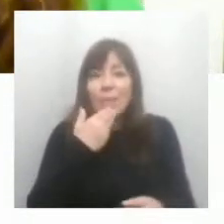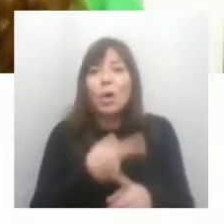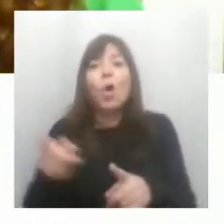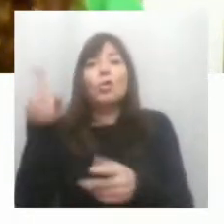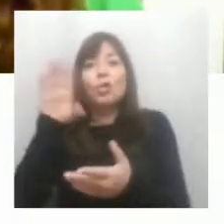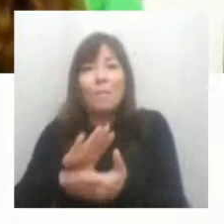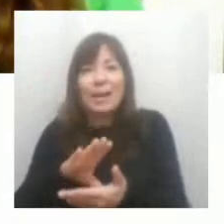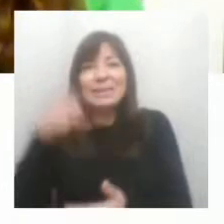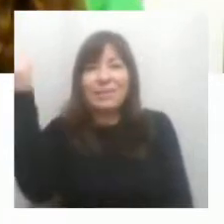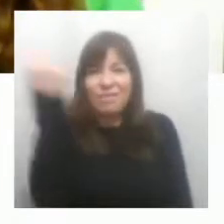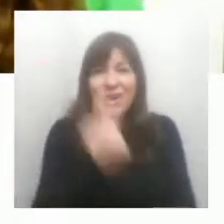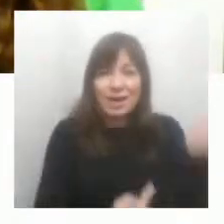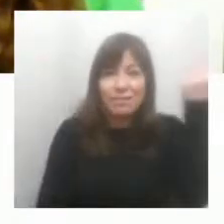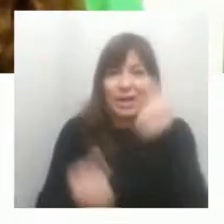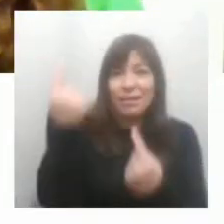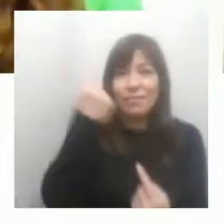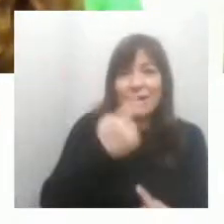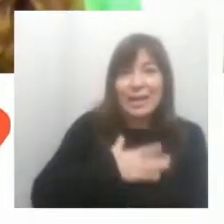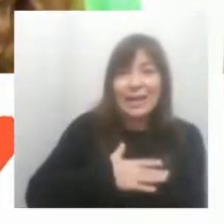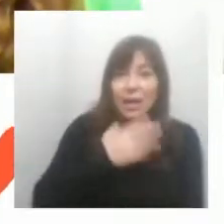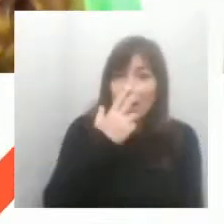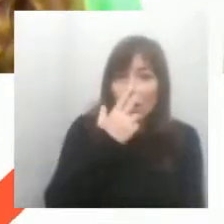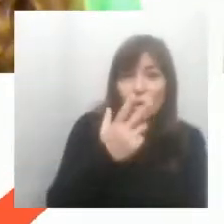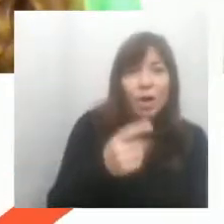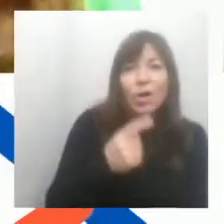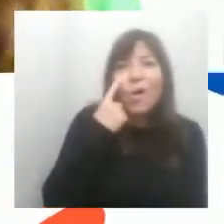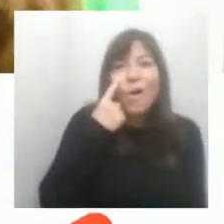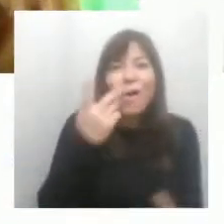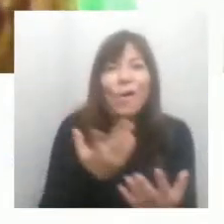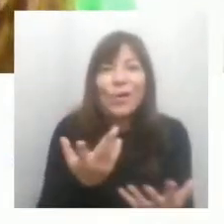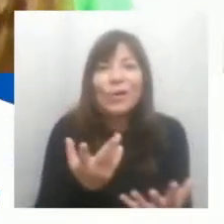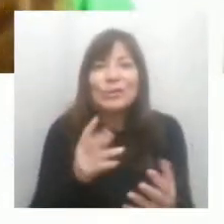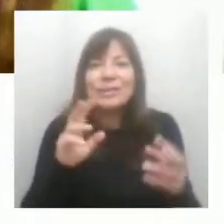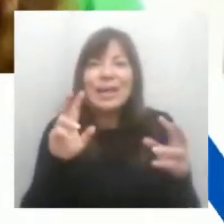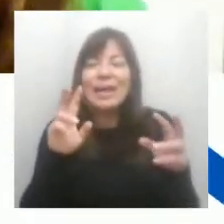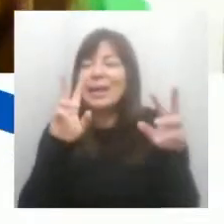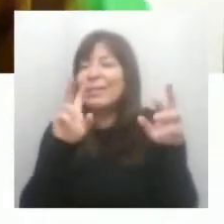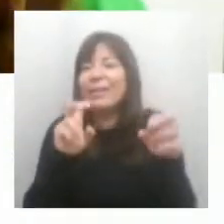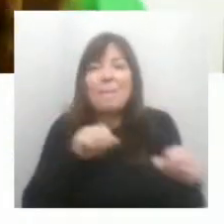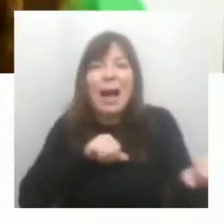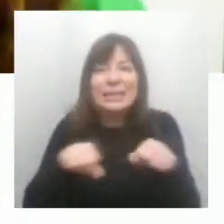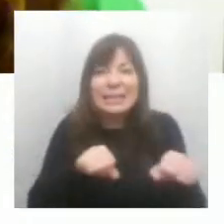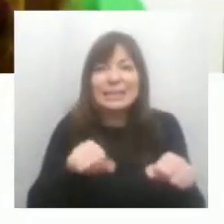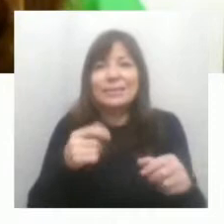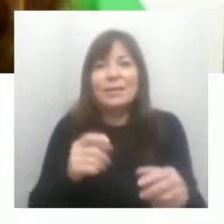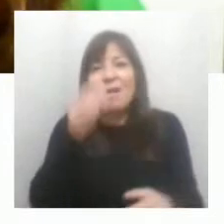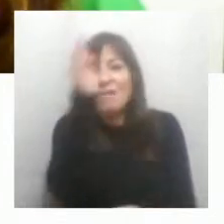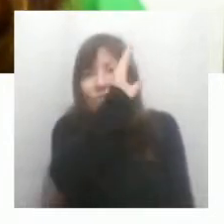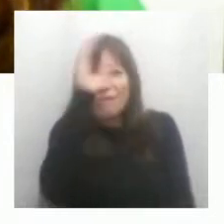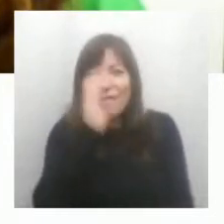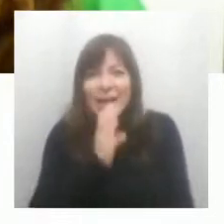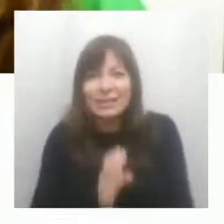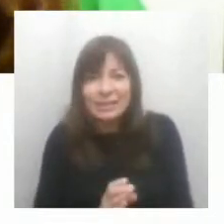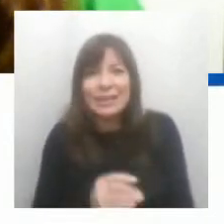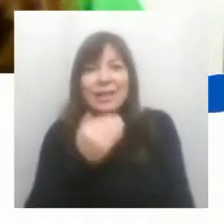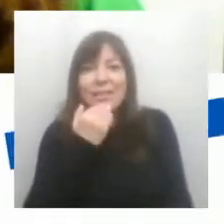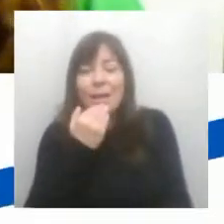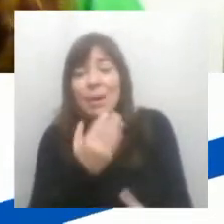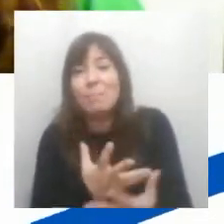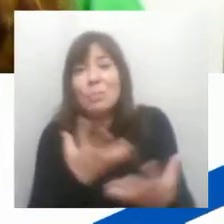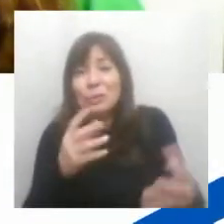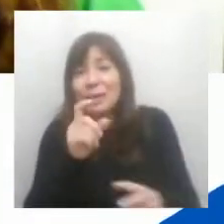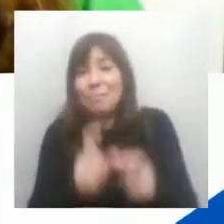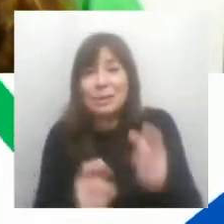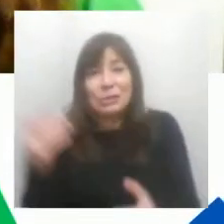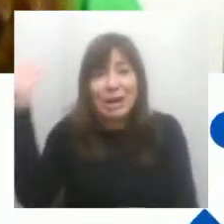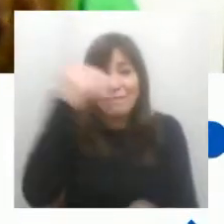que quieren conocerla, o sea, hay mucha gente que viene de Brasil específicamente a poder experimentar, vivir este